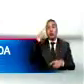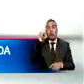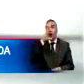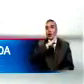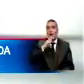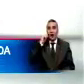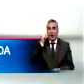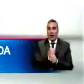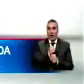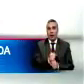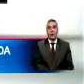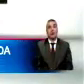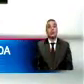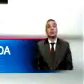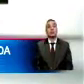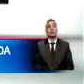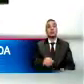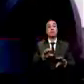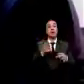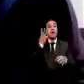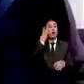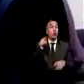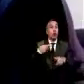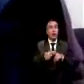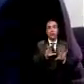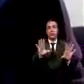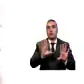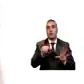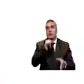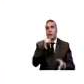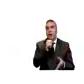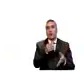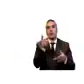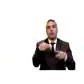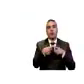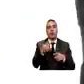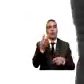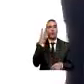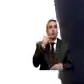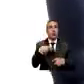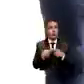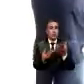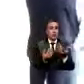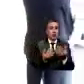de Rafael Correa. Todavía no se ha fijado la fecha para la audiencia de apelación.